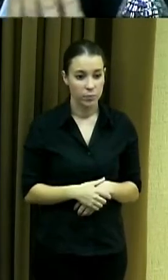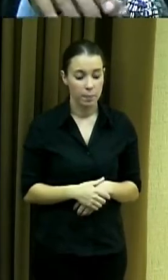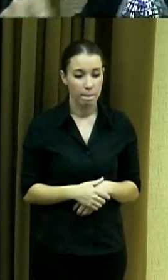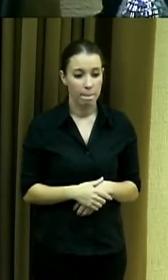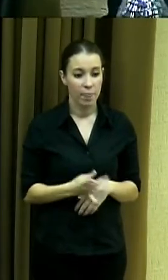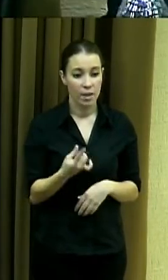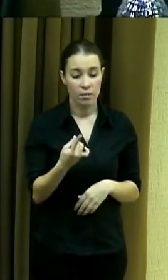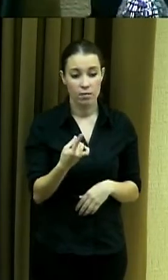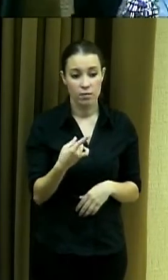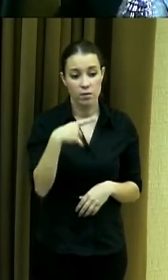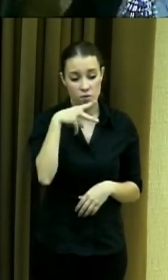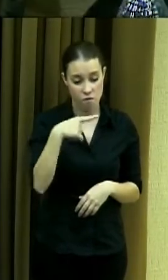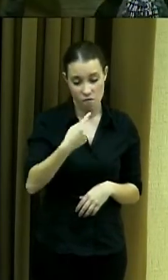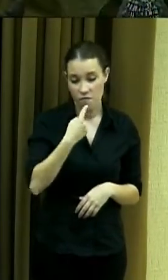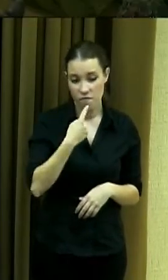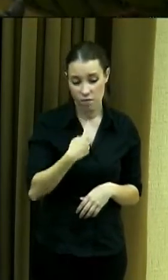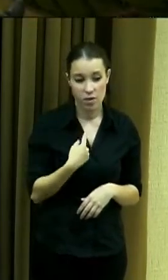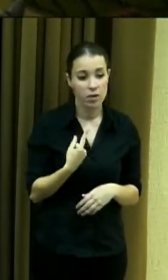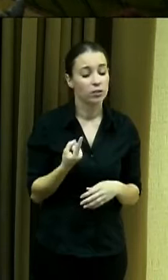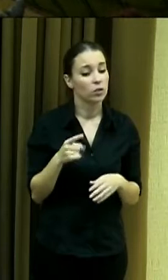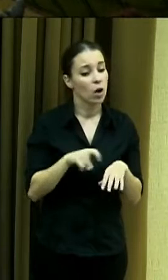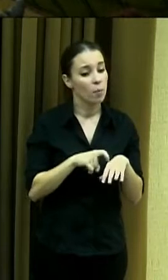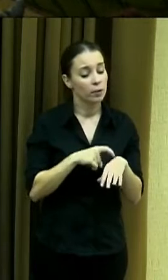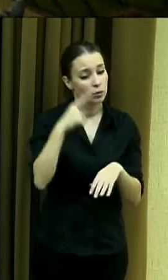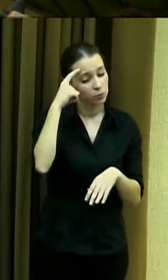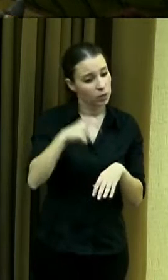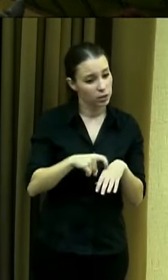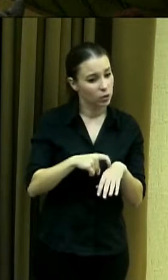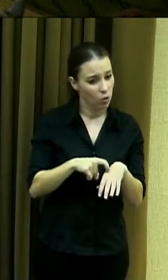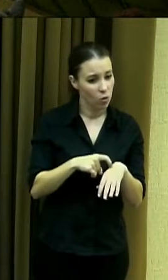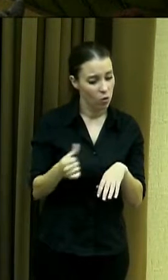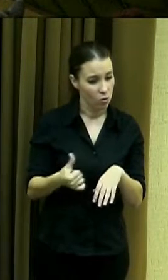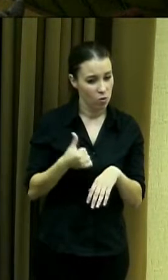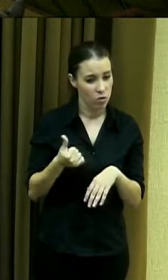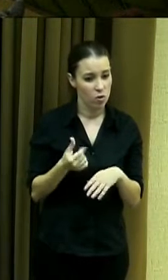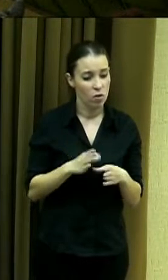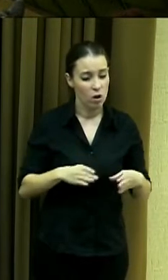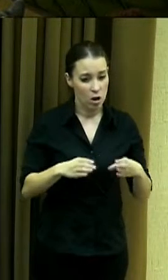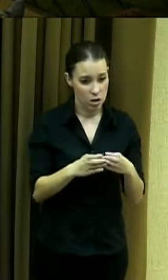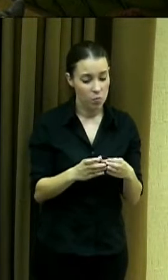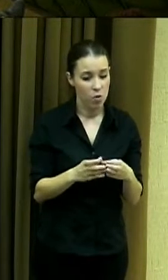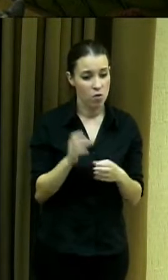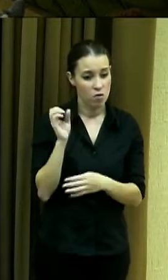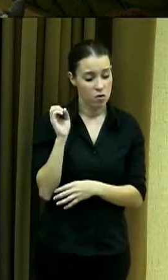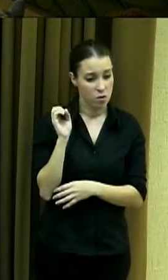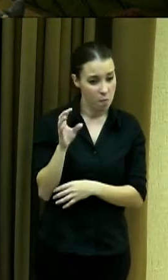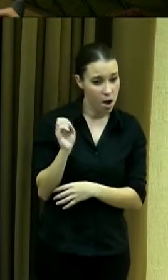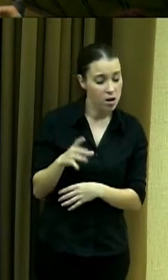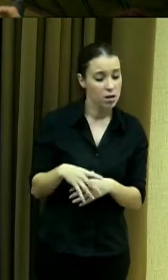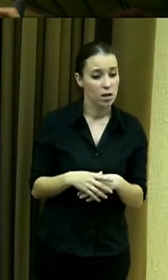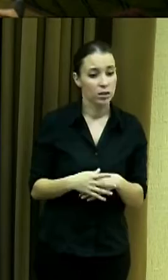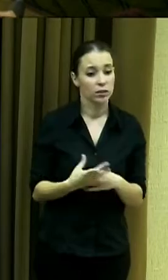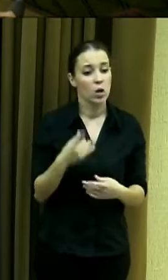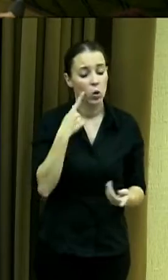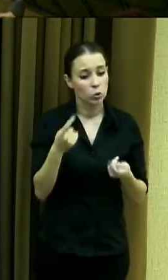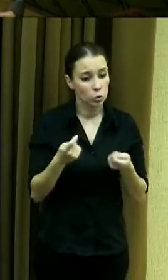poquito de los aspectos más psicológicos, de cómo valoramos a estos chicos, también de los equipos que ella en parte controla, dirige y los que ha trabajado, y